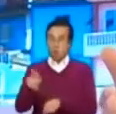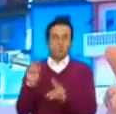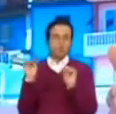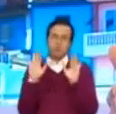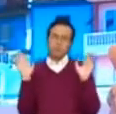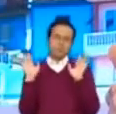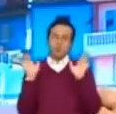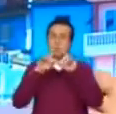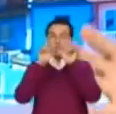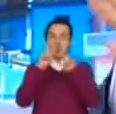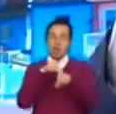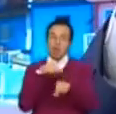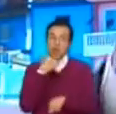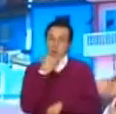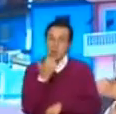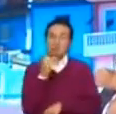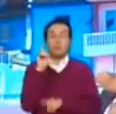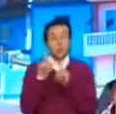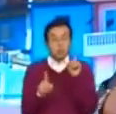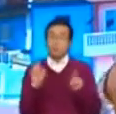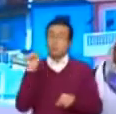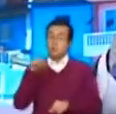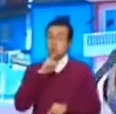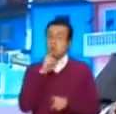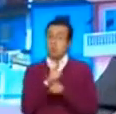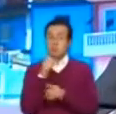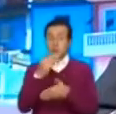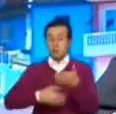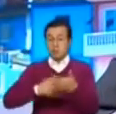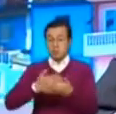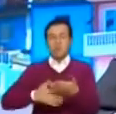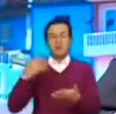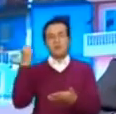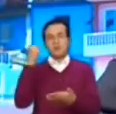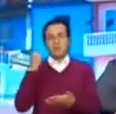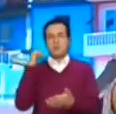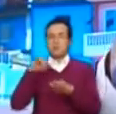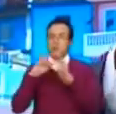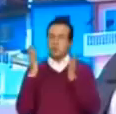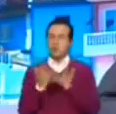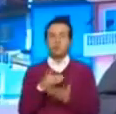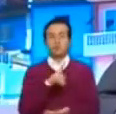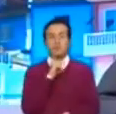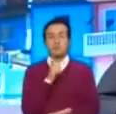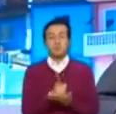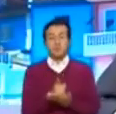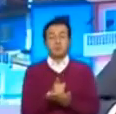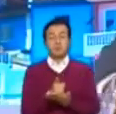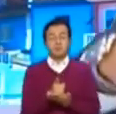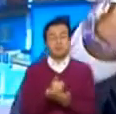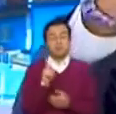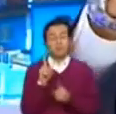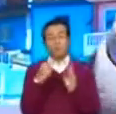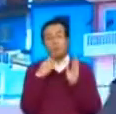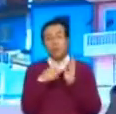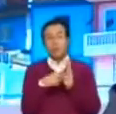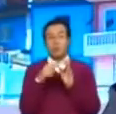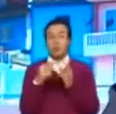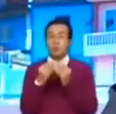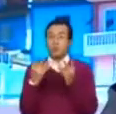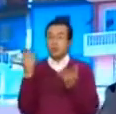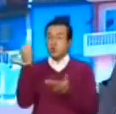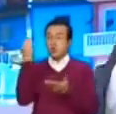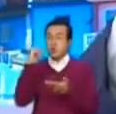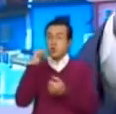ninguna persona o empresa, pero esto ocurre. Hay documentación suficiente en el planeta para demostrar esta aseveración. Es decir, buena parte